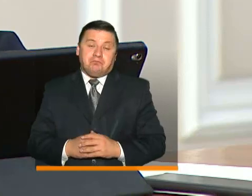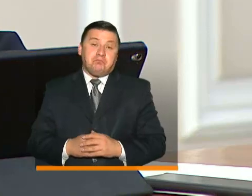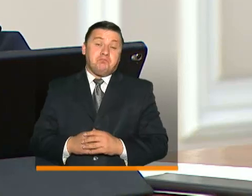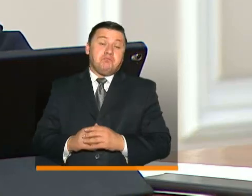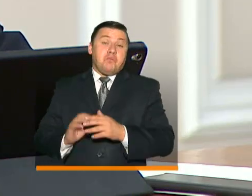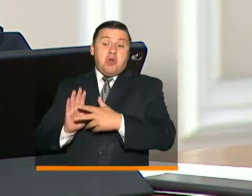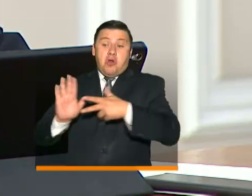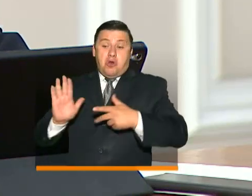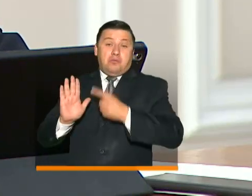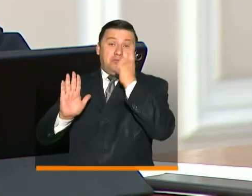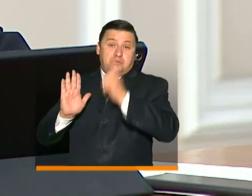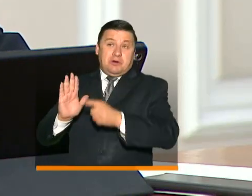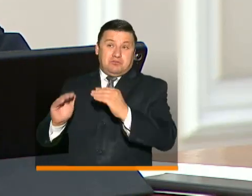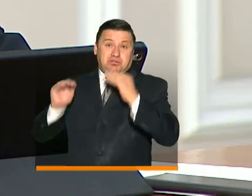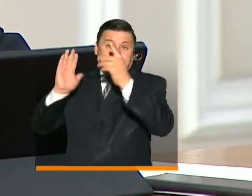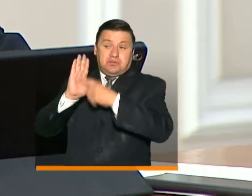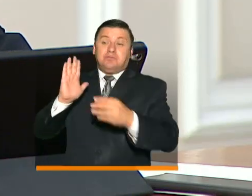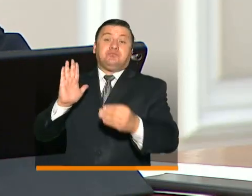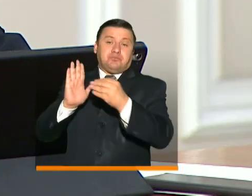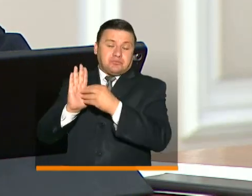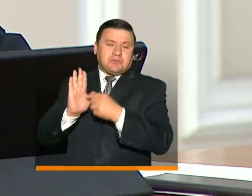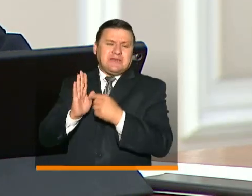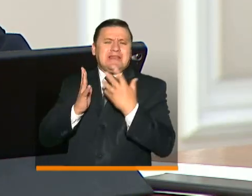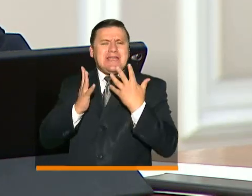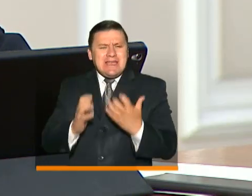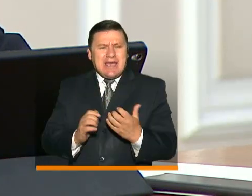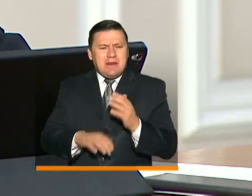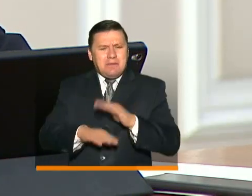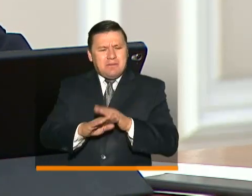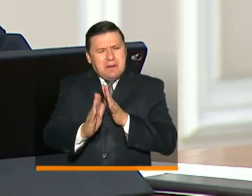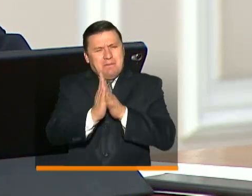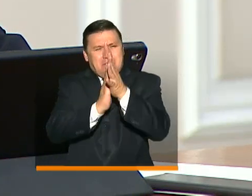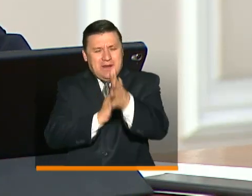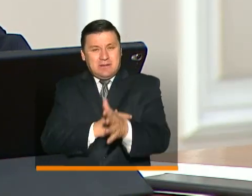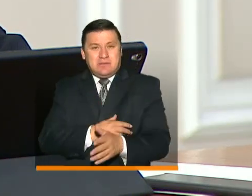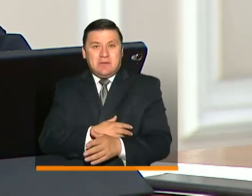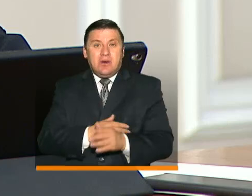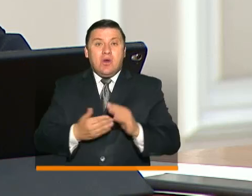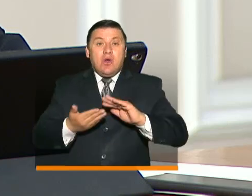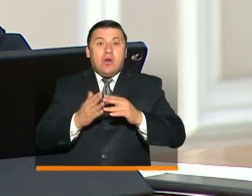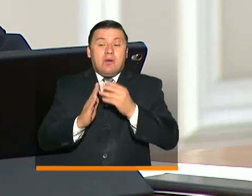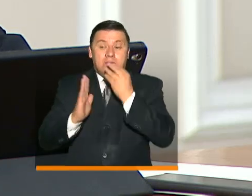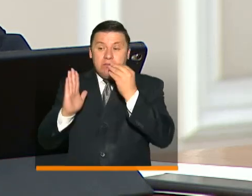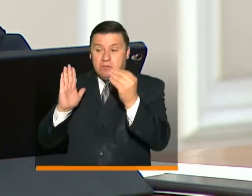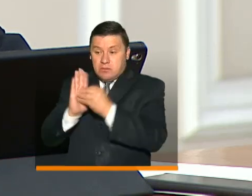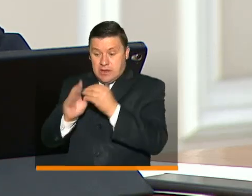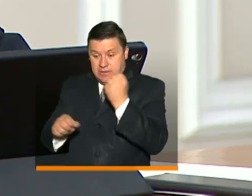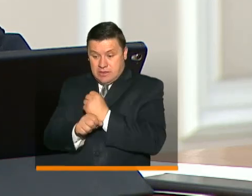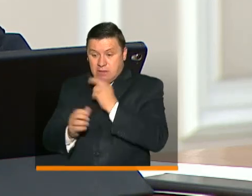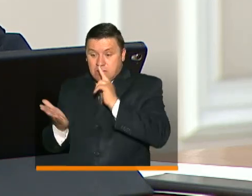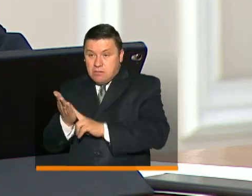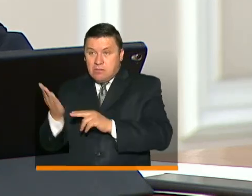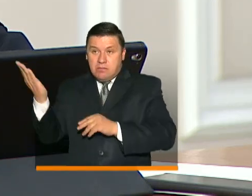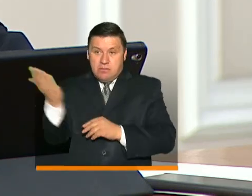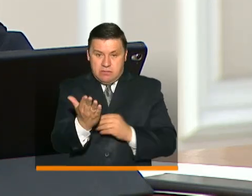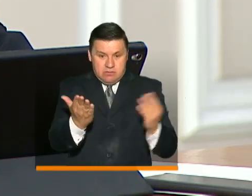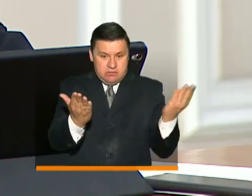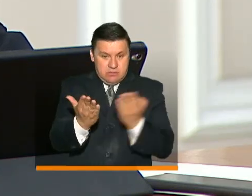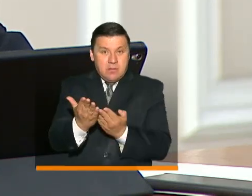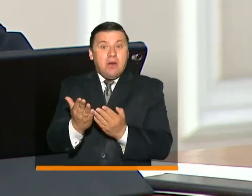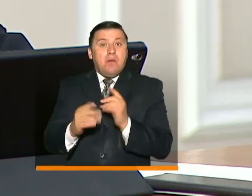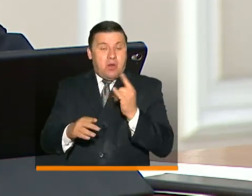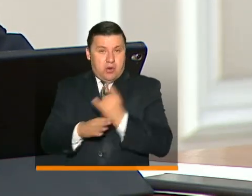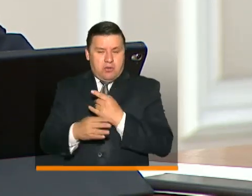Corte Constitucional, señor presidente, también queremos mandar un mensaje. Las comunicaciones entre el empleador y trabajador pueden